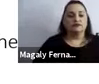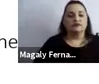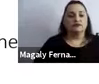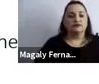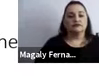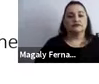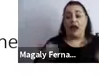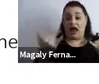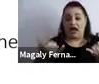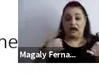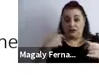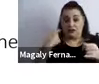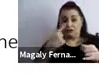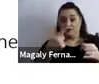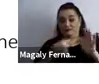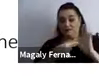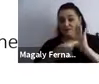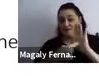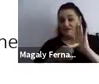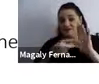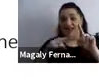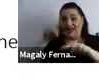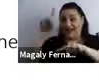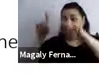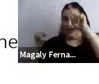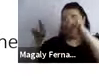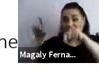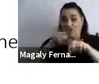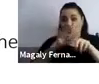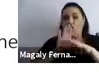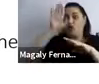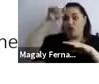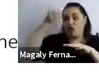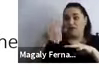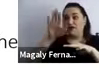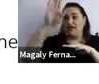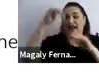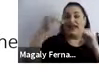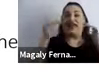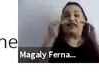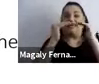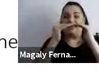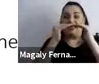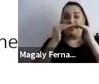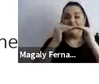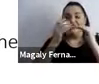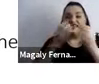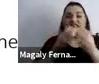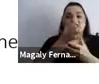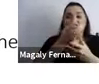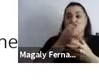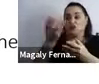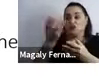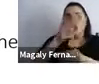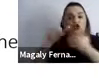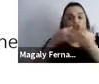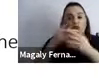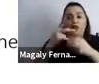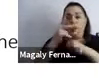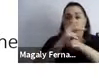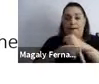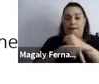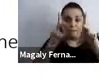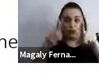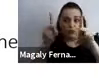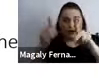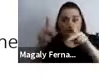aquí tengo reflejado en un solo gráfico esa curva de equidad distribuida en cuanto a población y en cuanto a recursos,